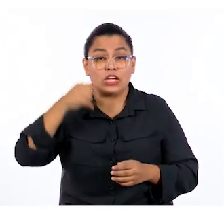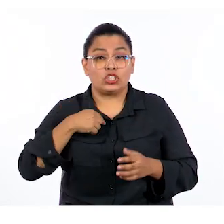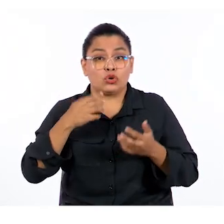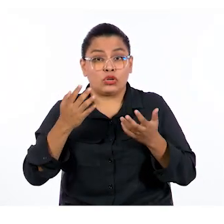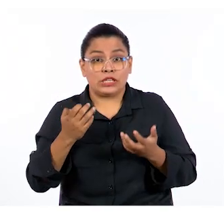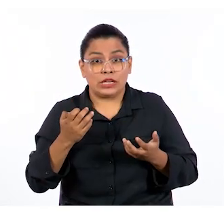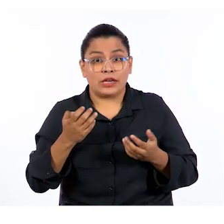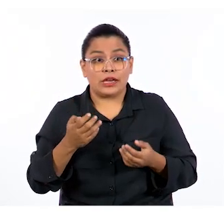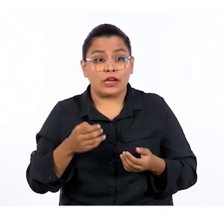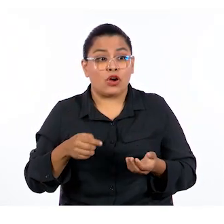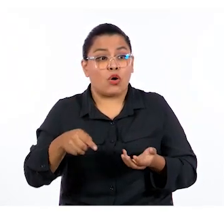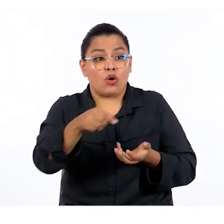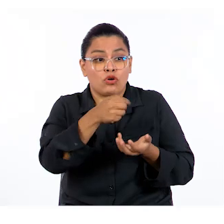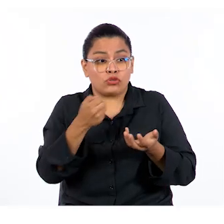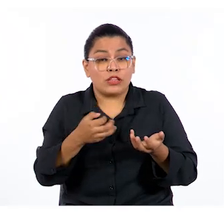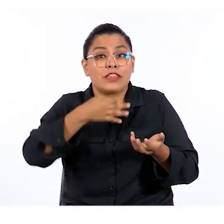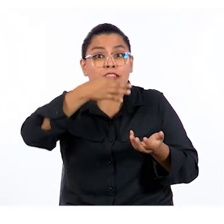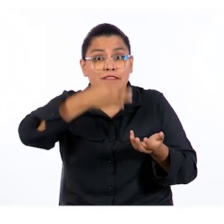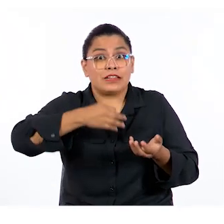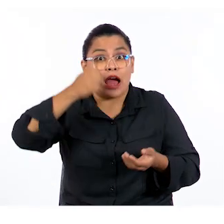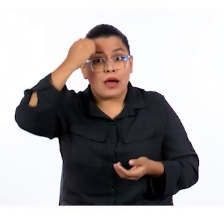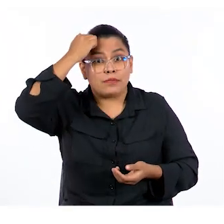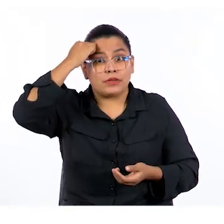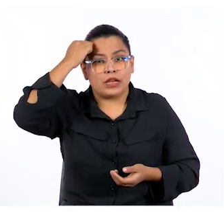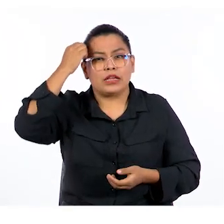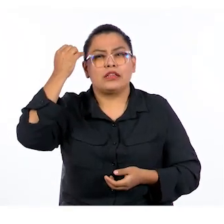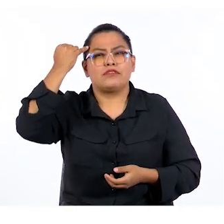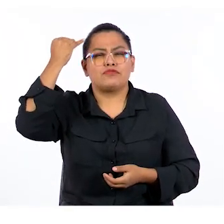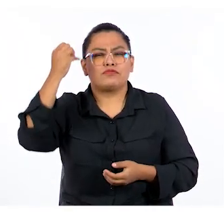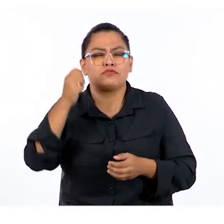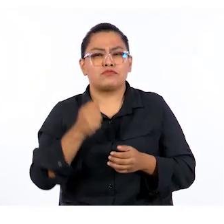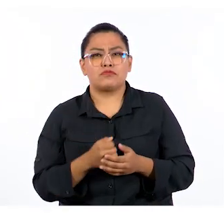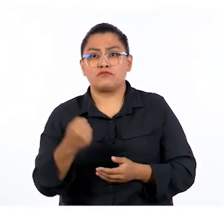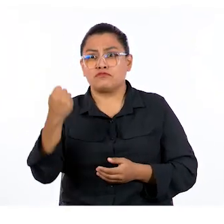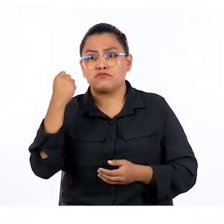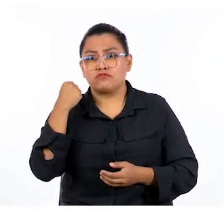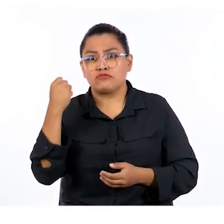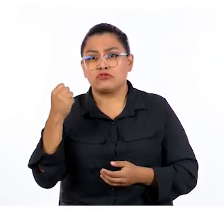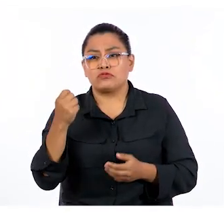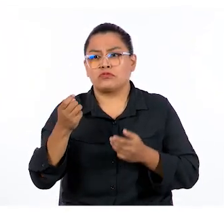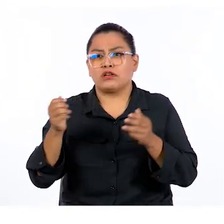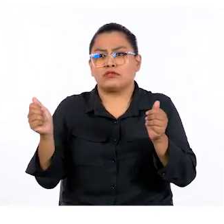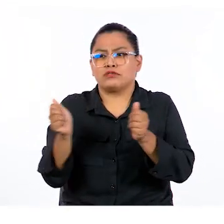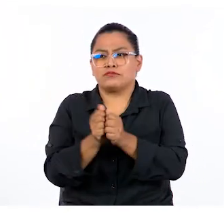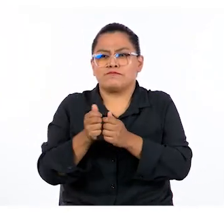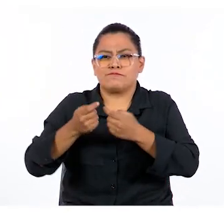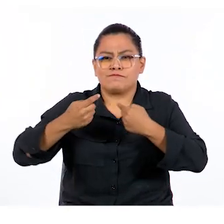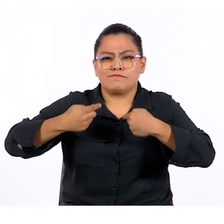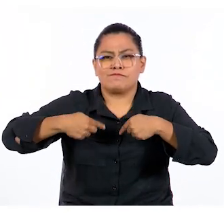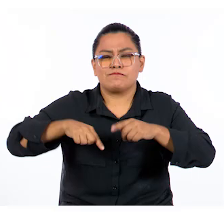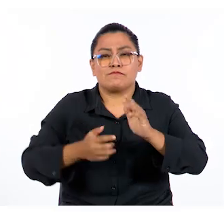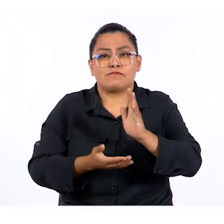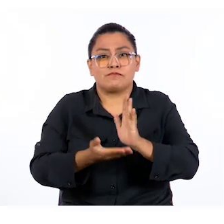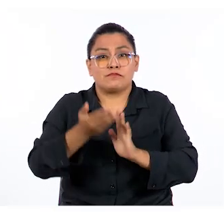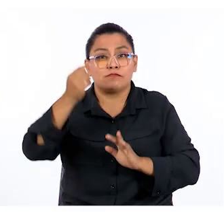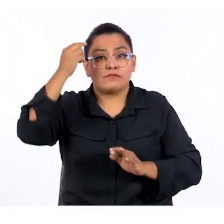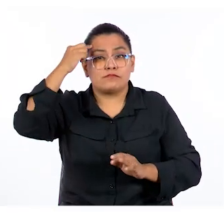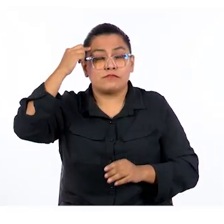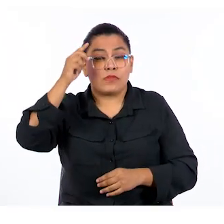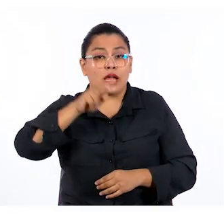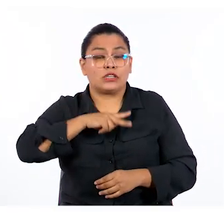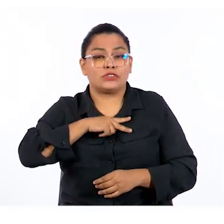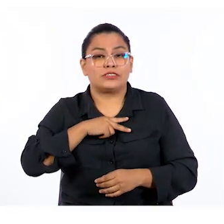está aprendiendo, identificar puntos claves o principales, dar seguimiento al desarrollo del